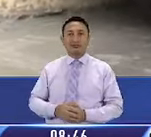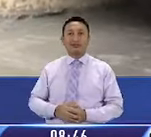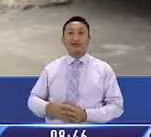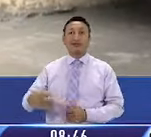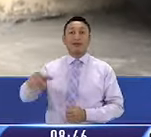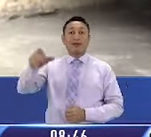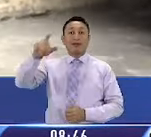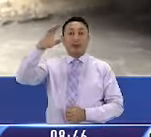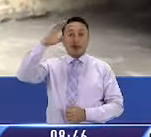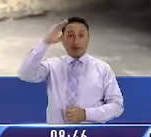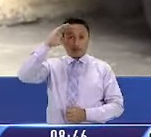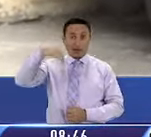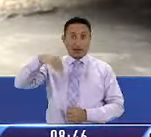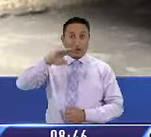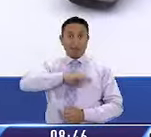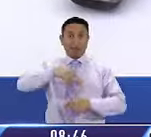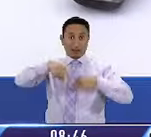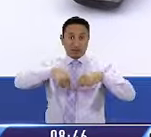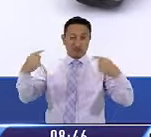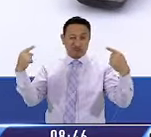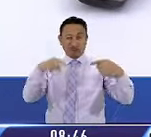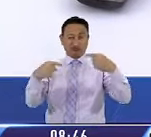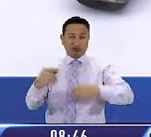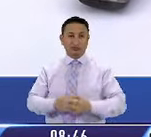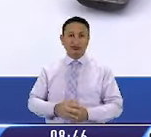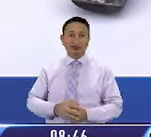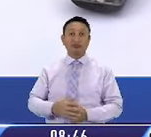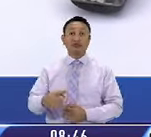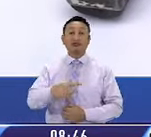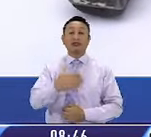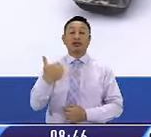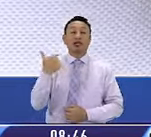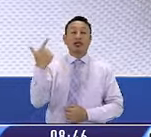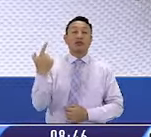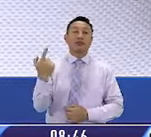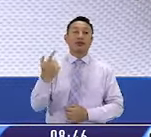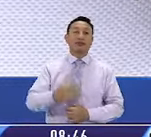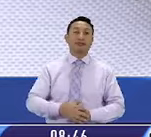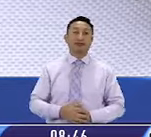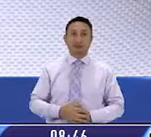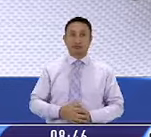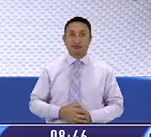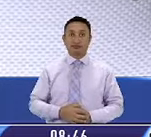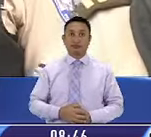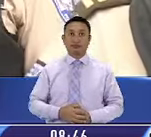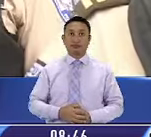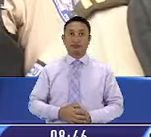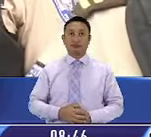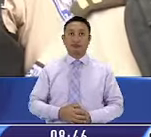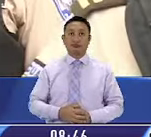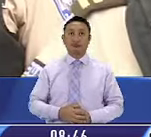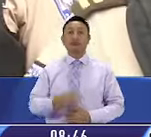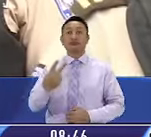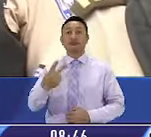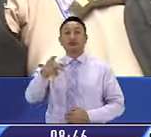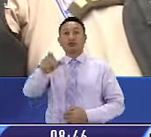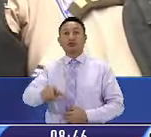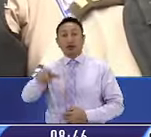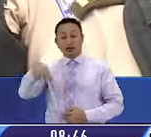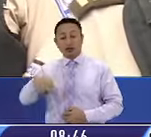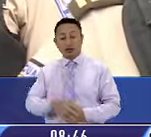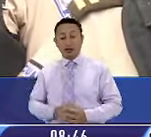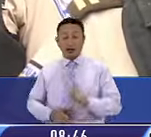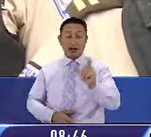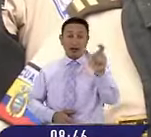un agente metropolitano de tránsito. En posesión de uno de ellos, se encontró el arma de fuego. Dos sujetos habrían mantenido una